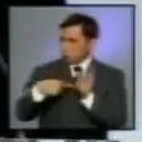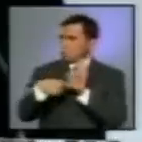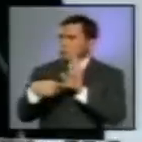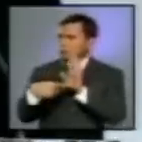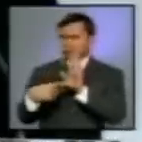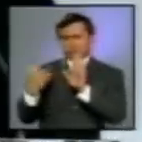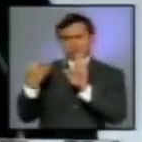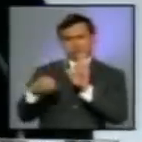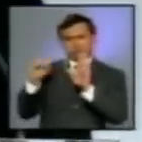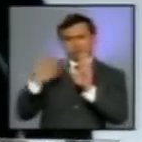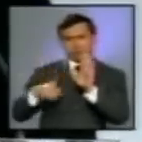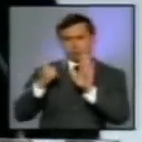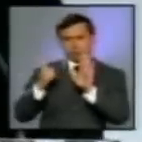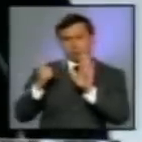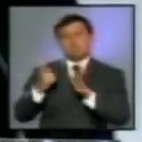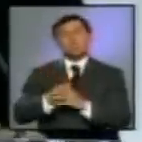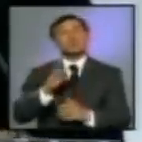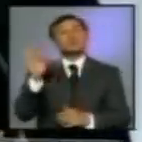Los que mandan en el país